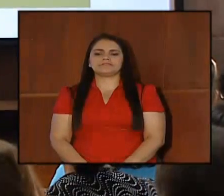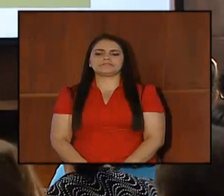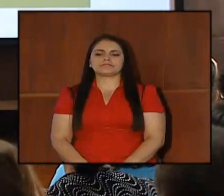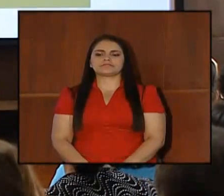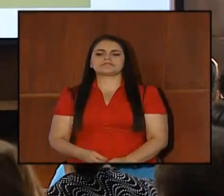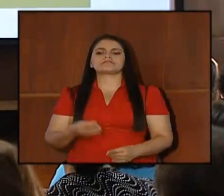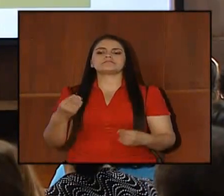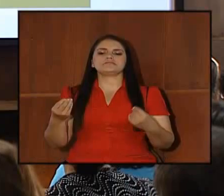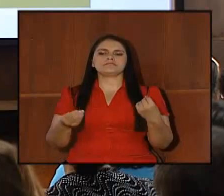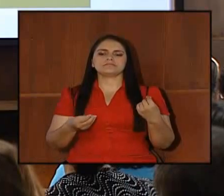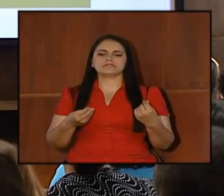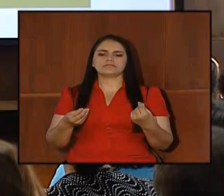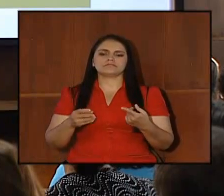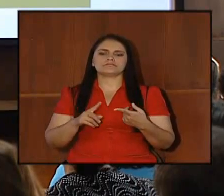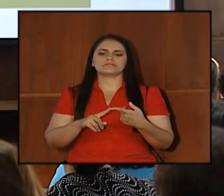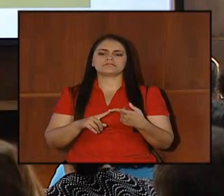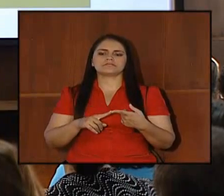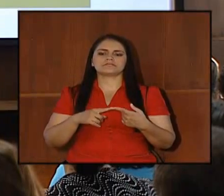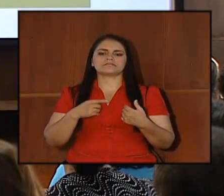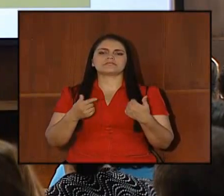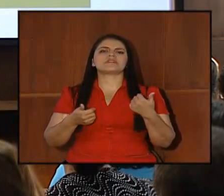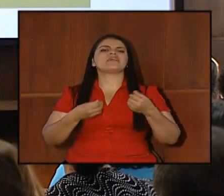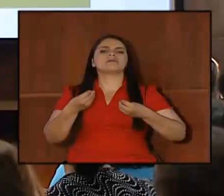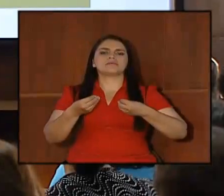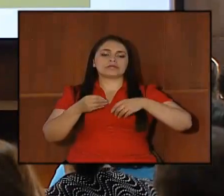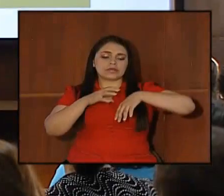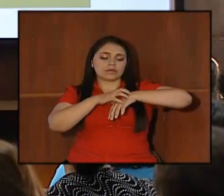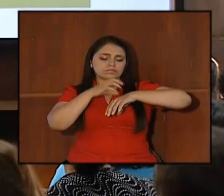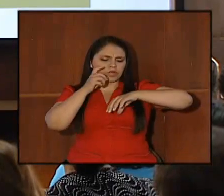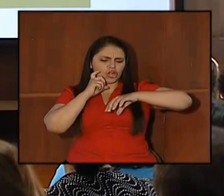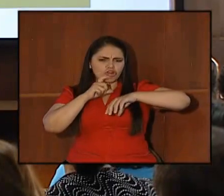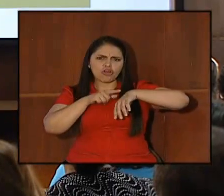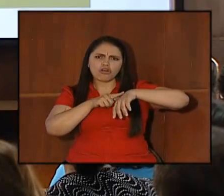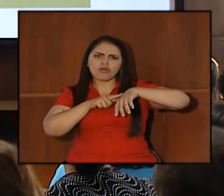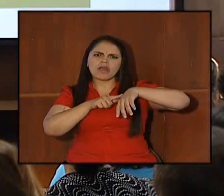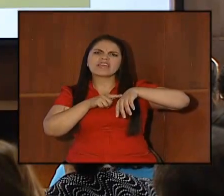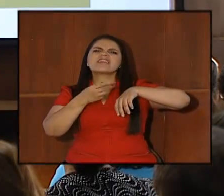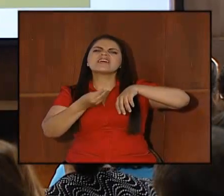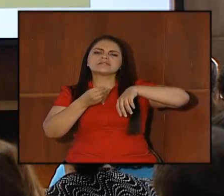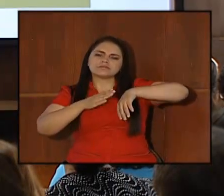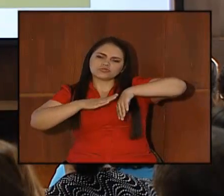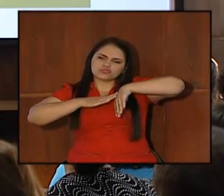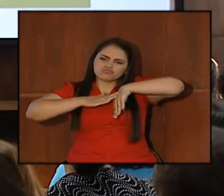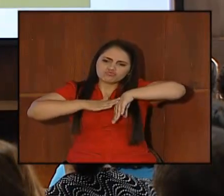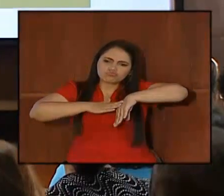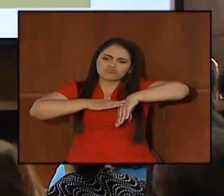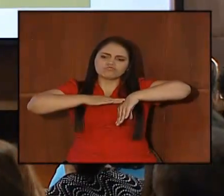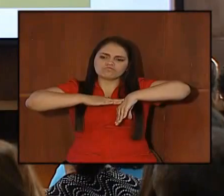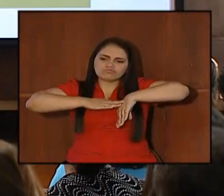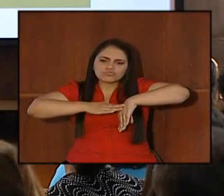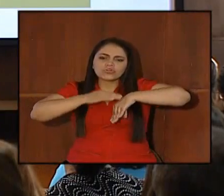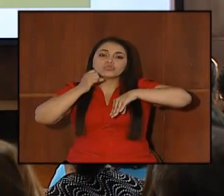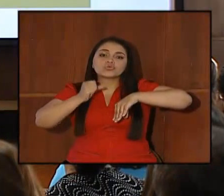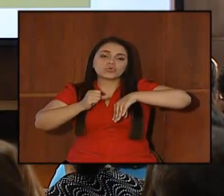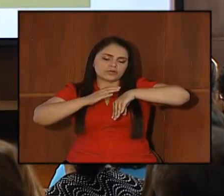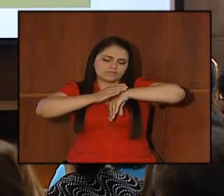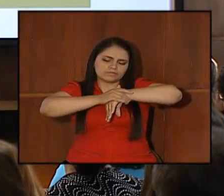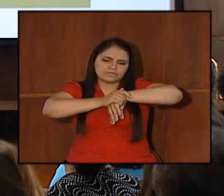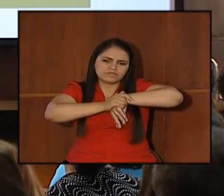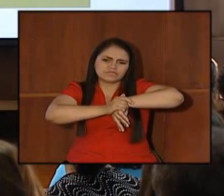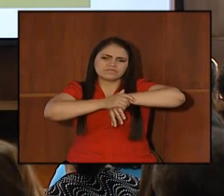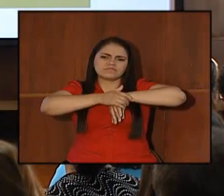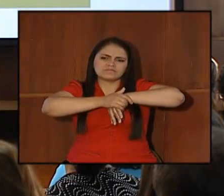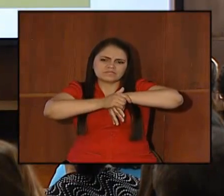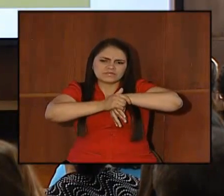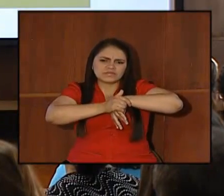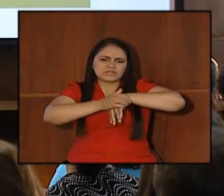vamos a hacer? Le vamos a hacer presión a ese talloncito, a ese coloradito. ¿Qué vemos cuando hacemos presión en